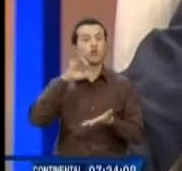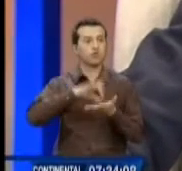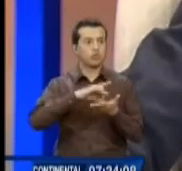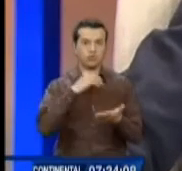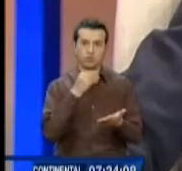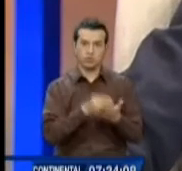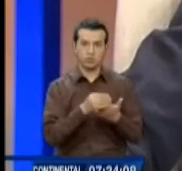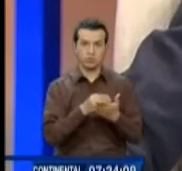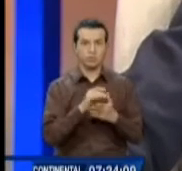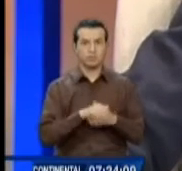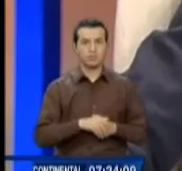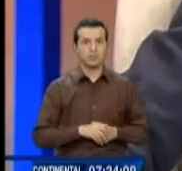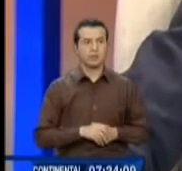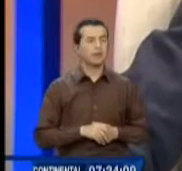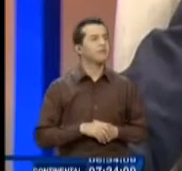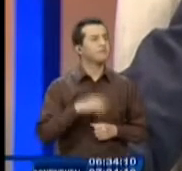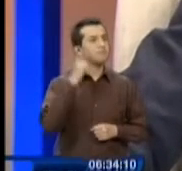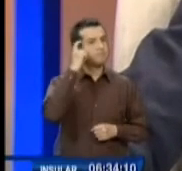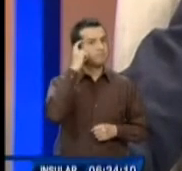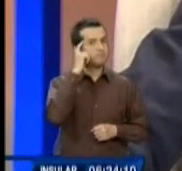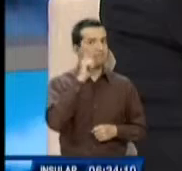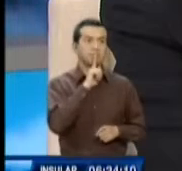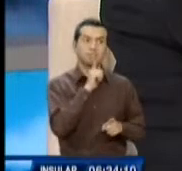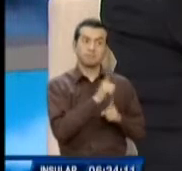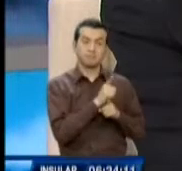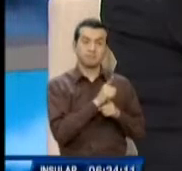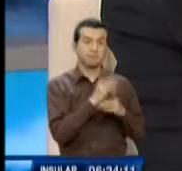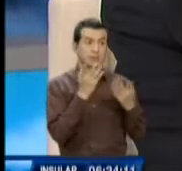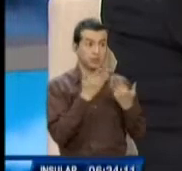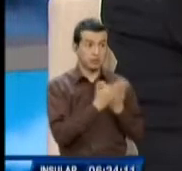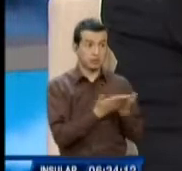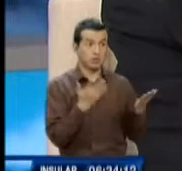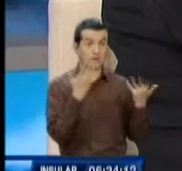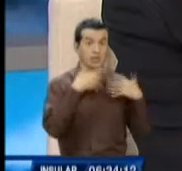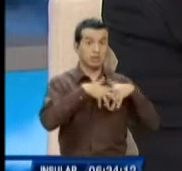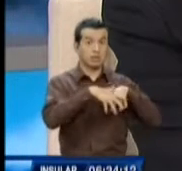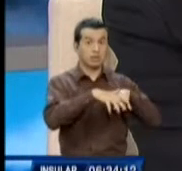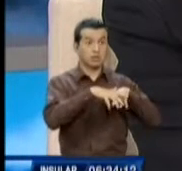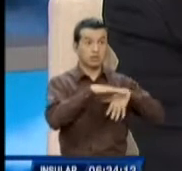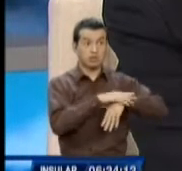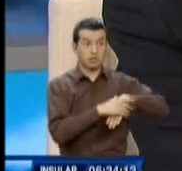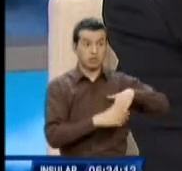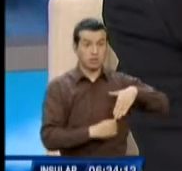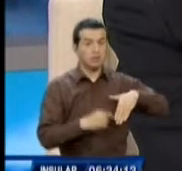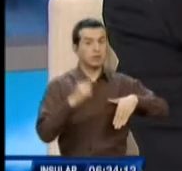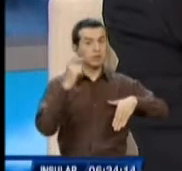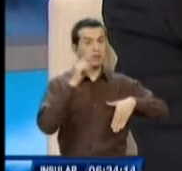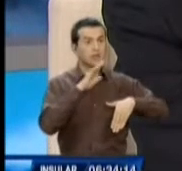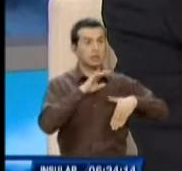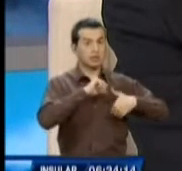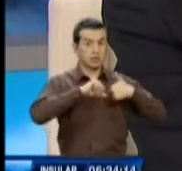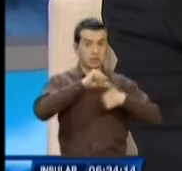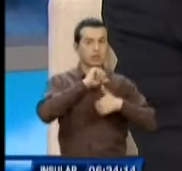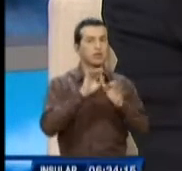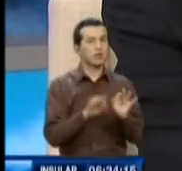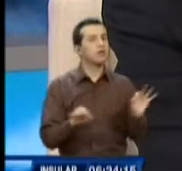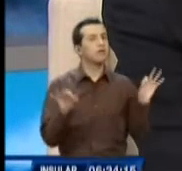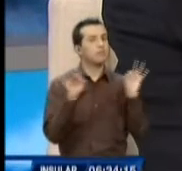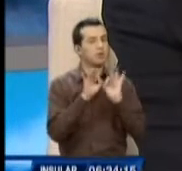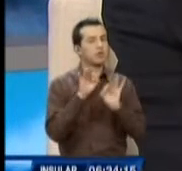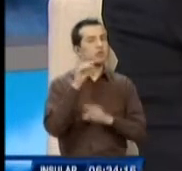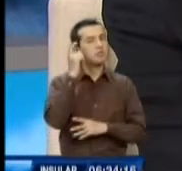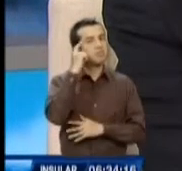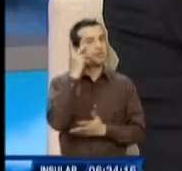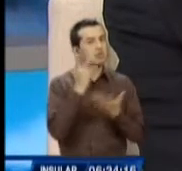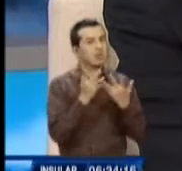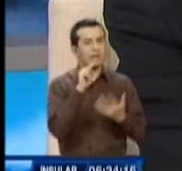Lo ideal, mi querido Gabriel, es que si estamos hablando de integración latinoamericana y caribeña, sería bueno una